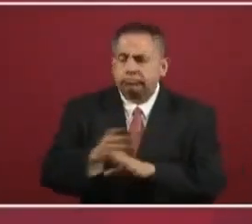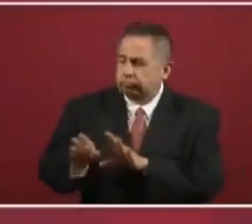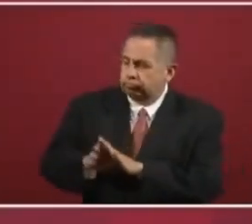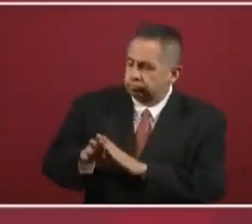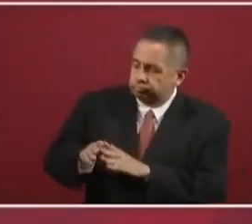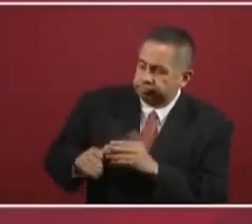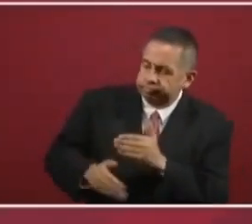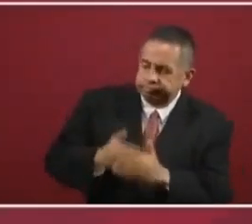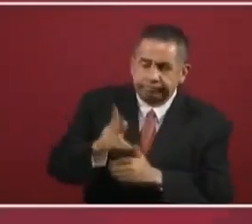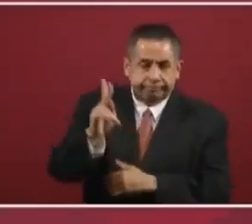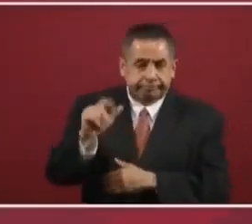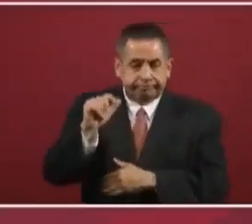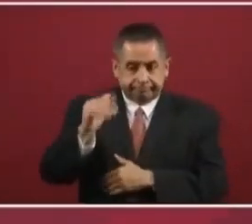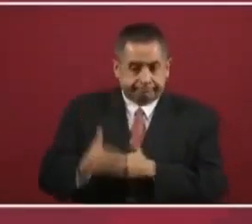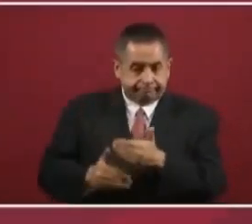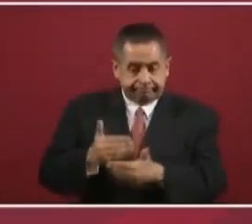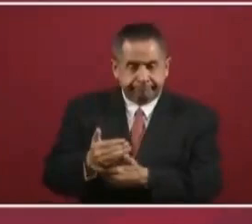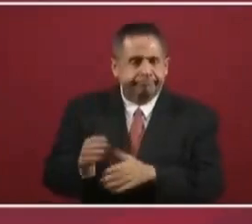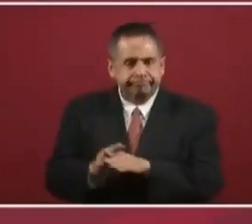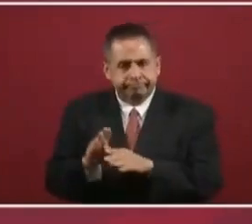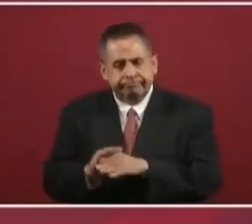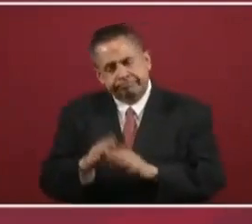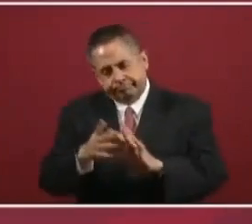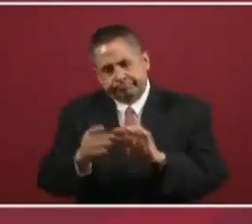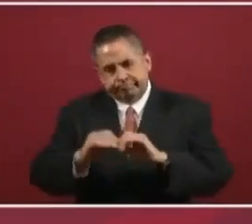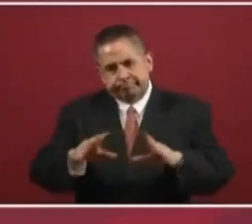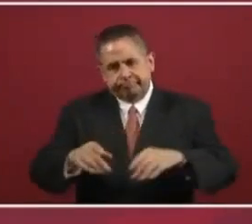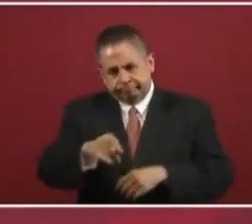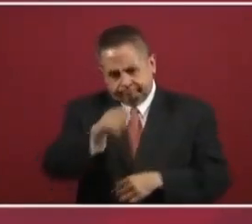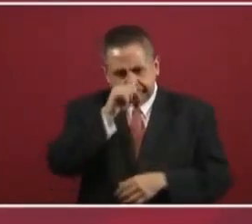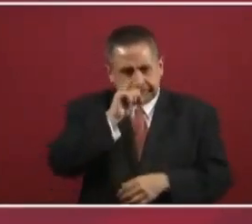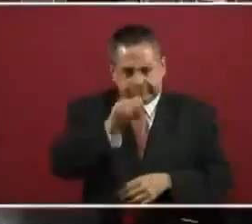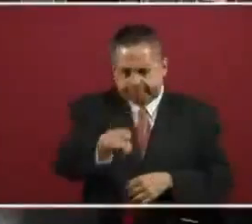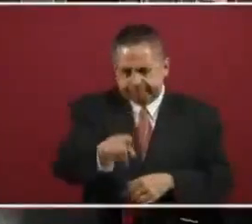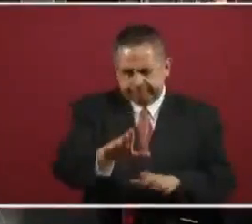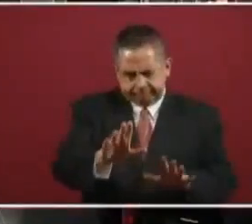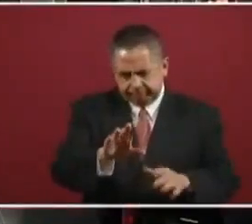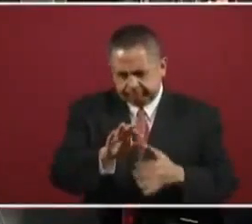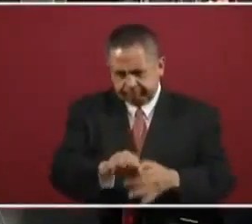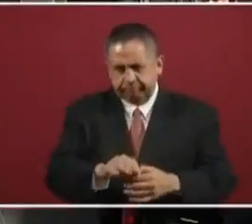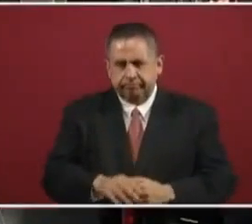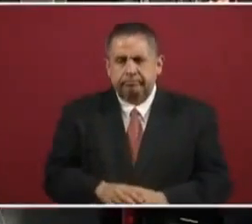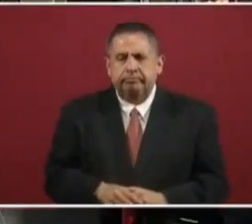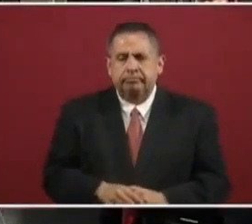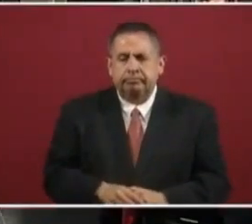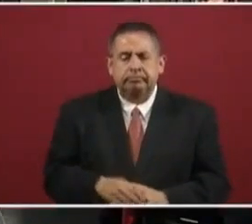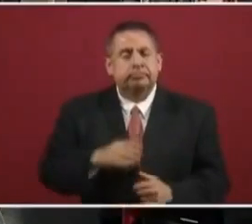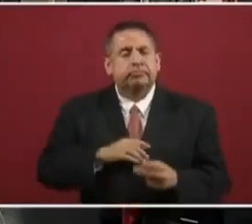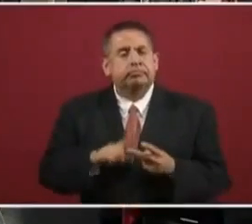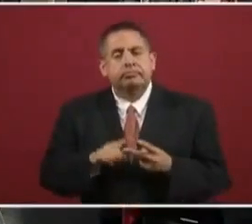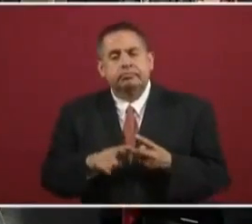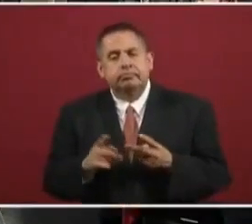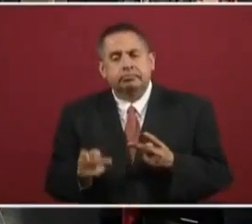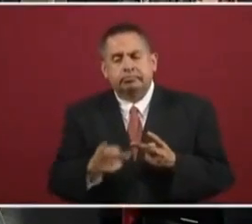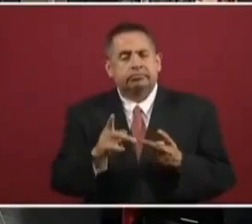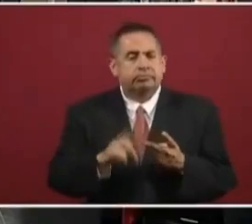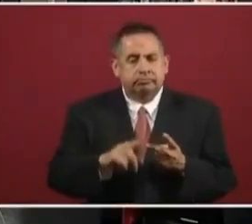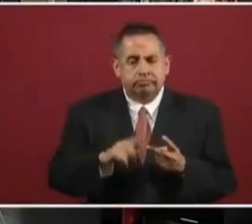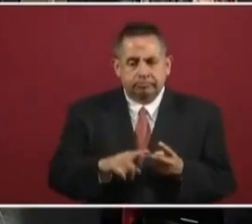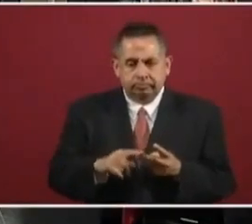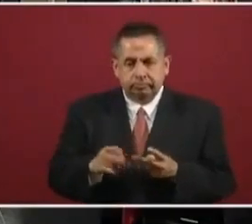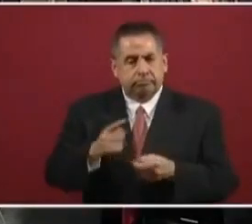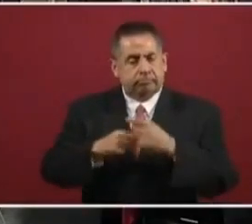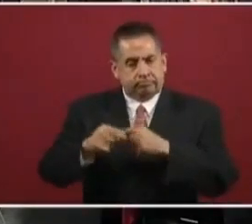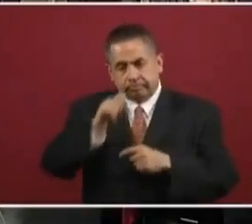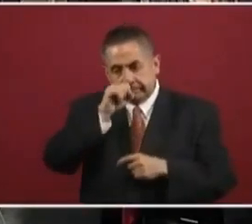va el plan y acerca de tu pregunta presidente mi segunda pregunta regresando